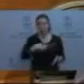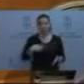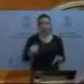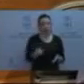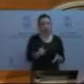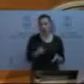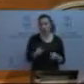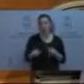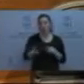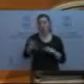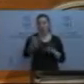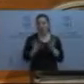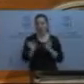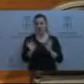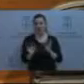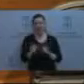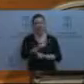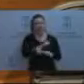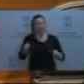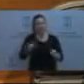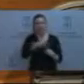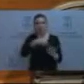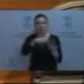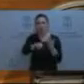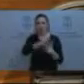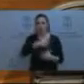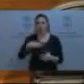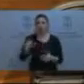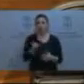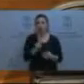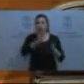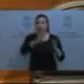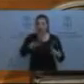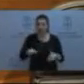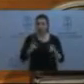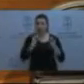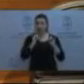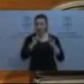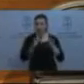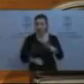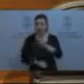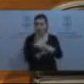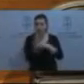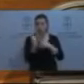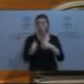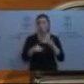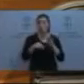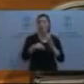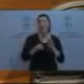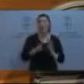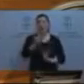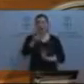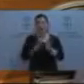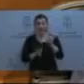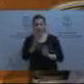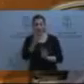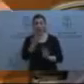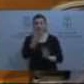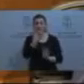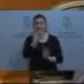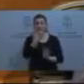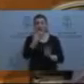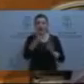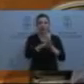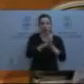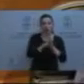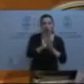esa decisión y no está queriendo ser transparente. Y así nos encontramos con casos como los que suceden en Cangas de Narcea, de si se mantiene o se